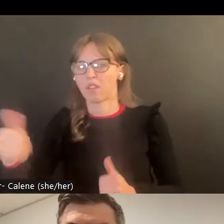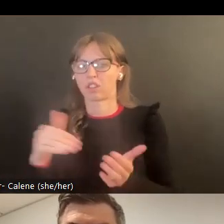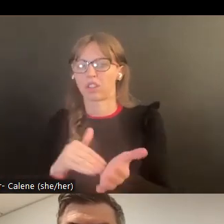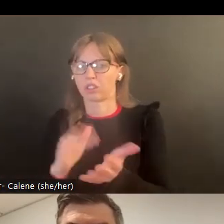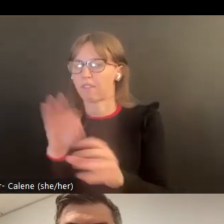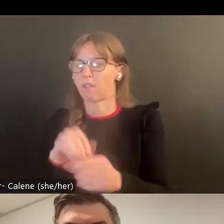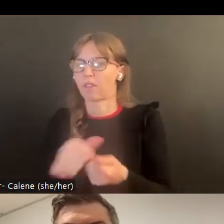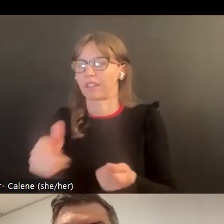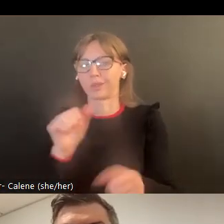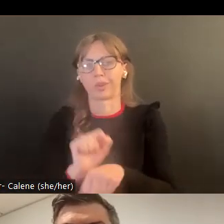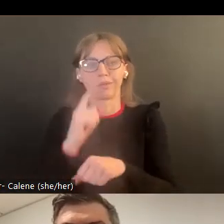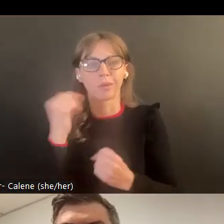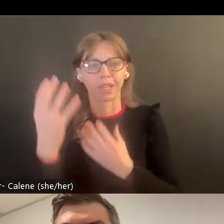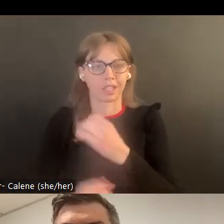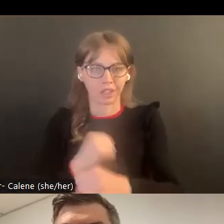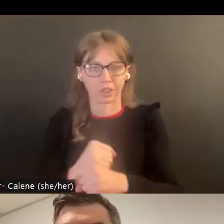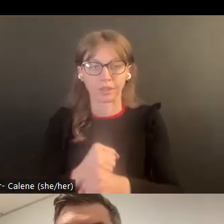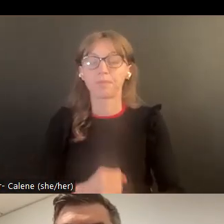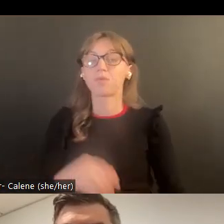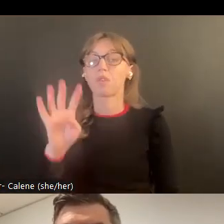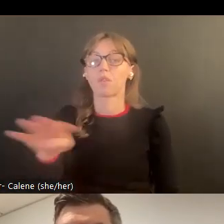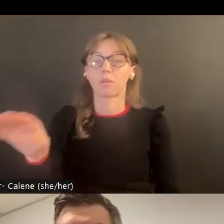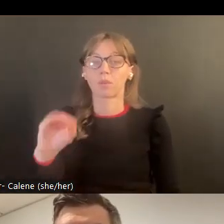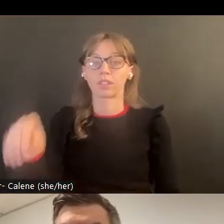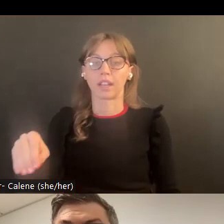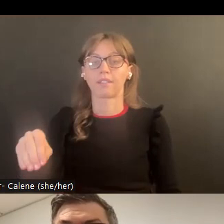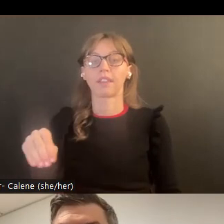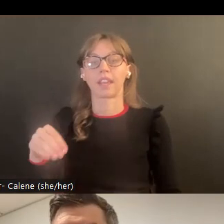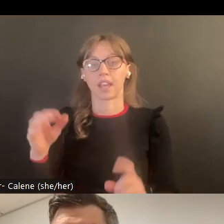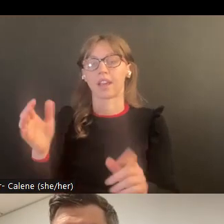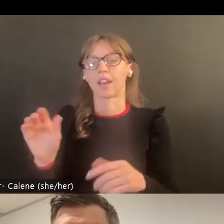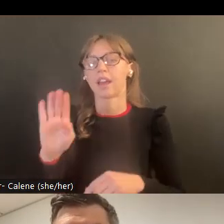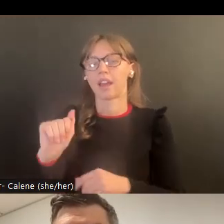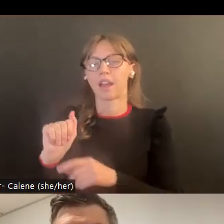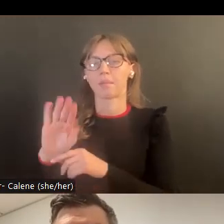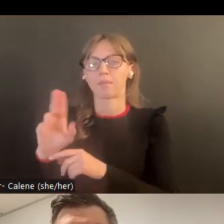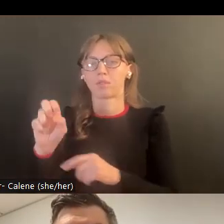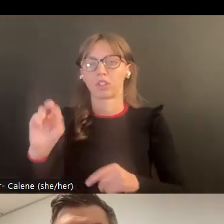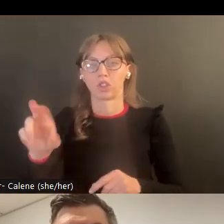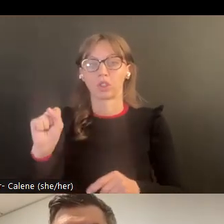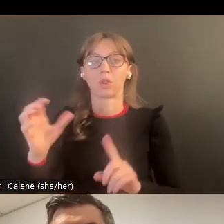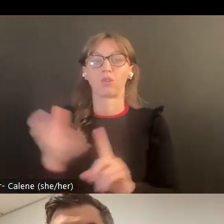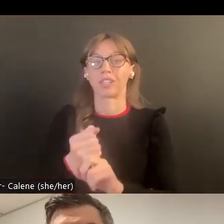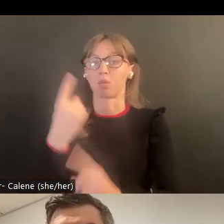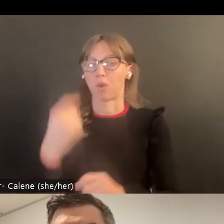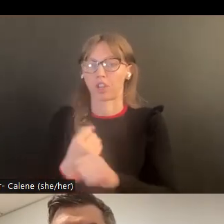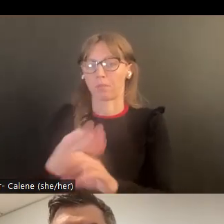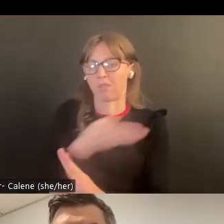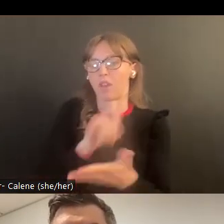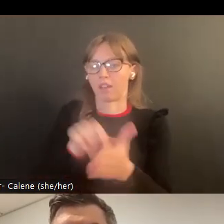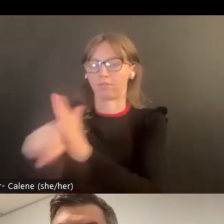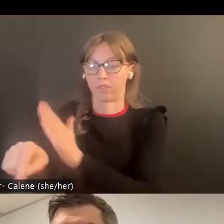que se inició en 2003. Pues 44 por ciento de los abusadores fueron arrestados el año anterior, antes de la homicida.